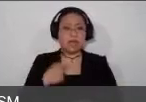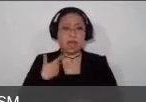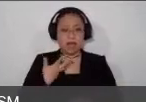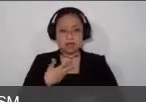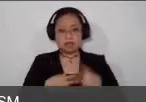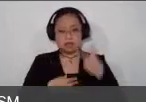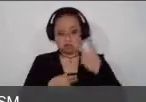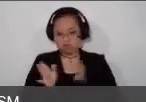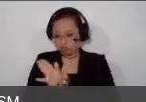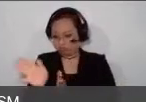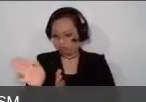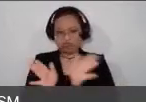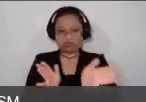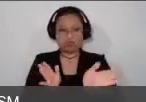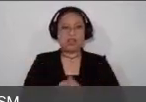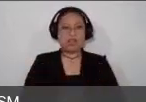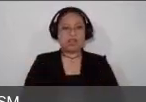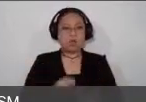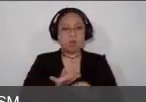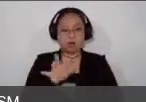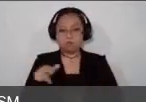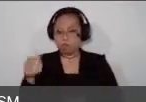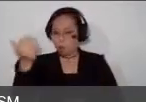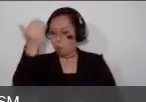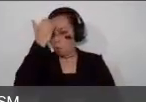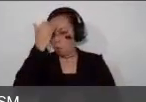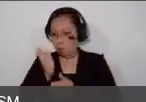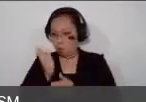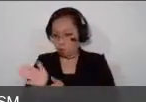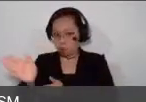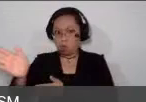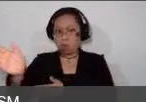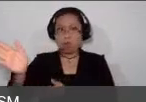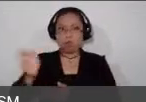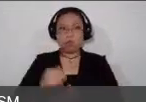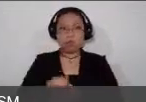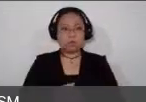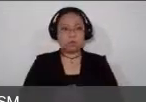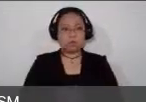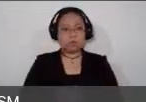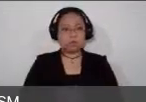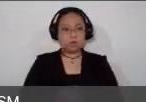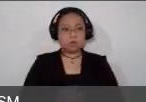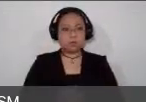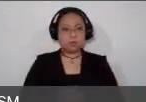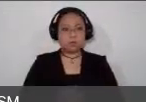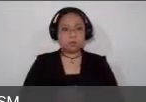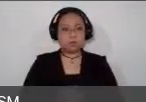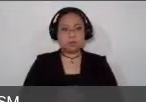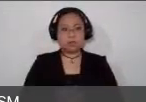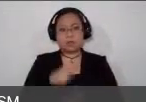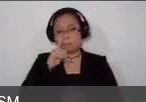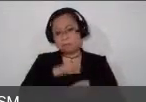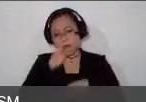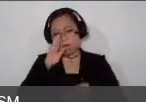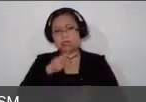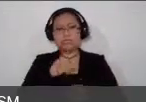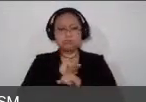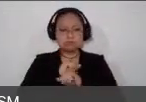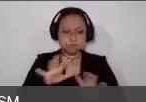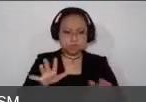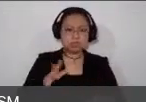una es el conocimiento a través de pues de cursos de máster de